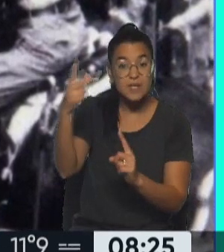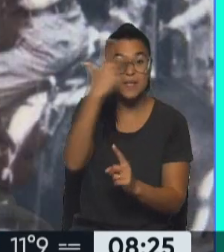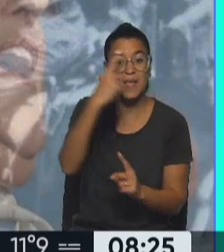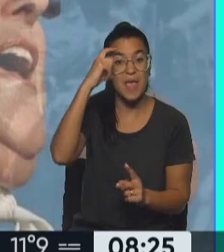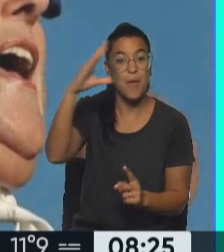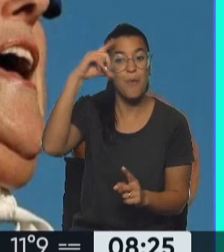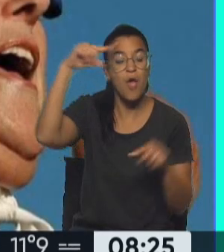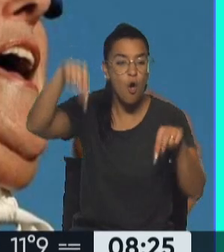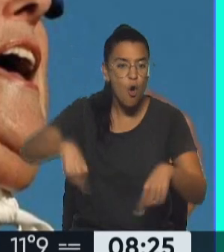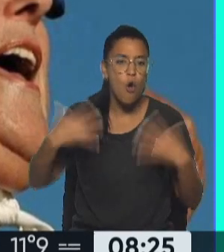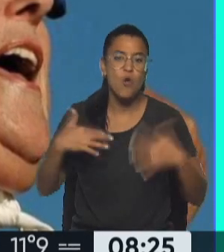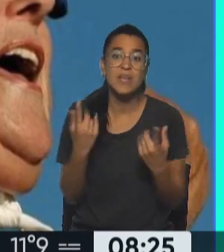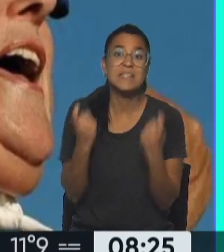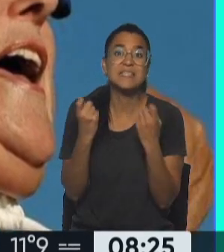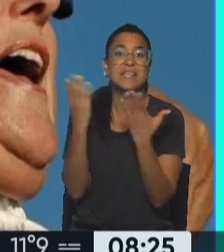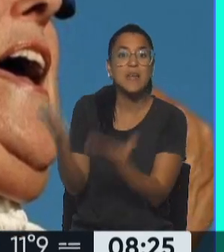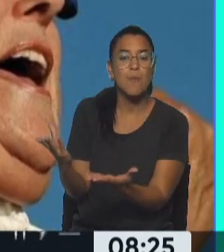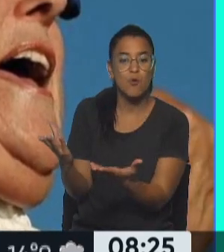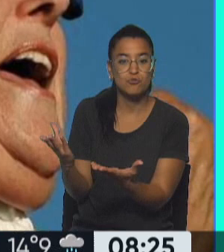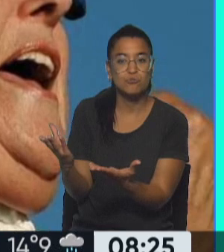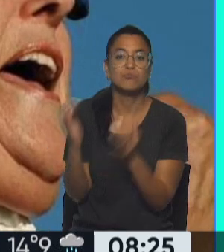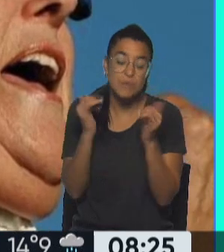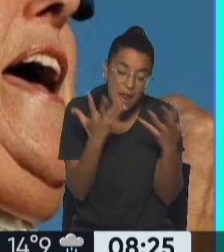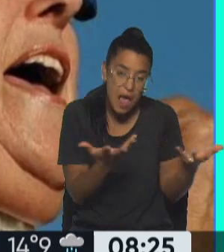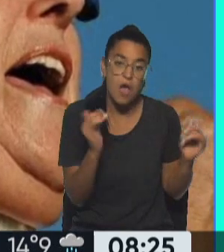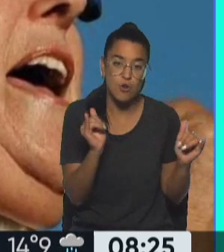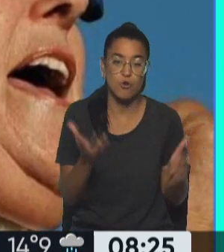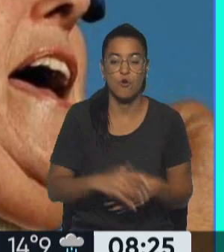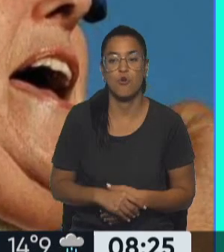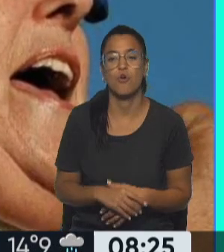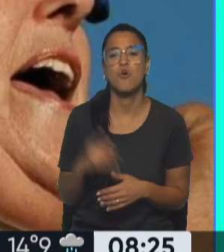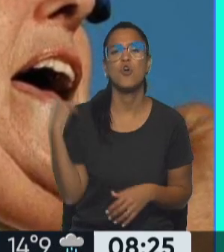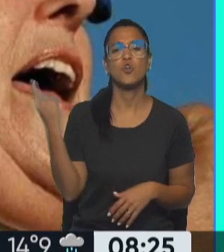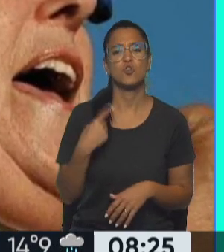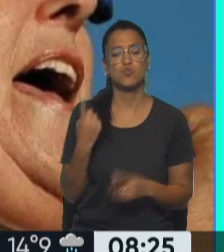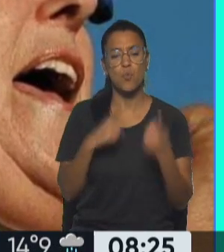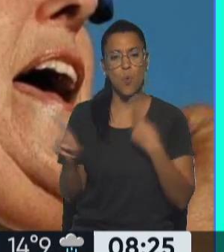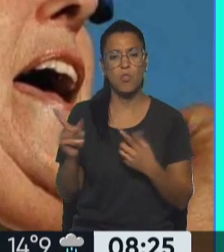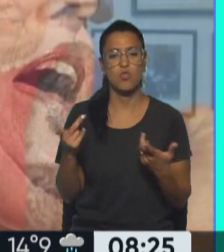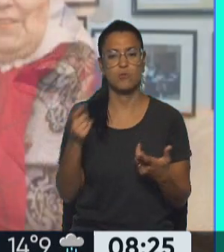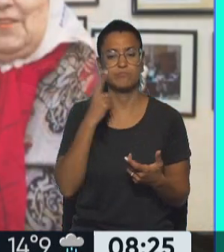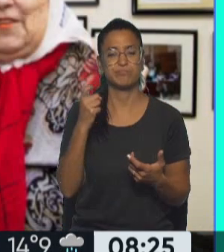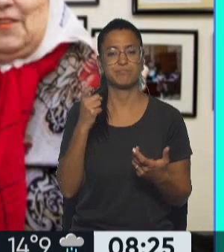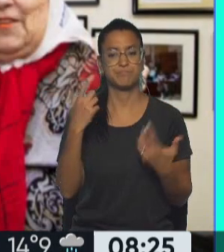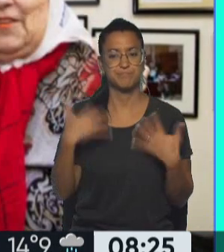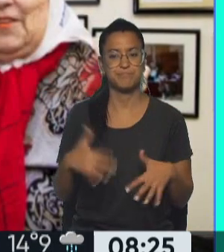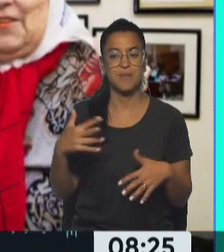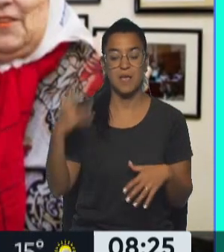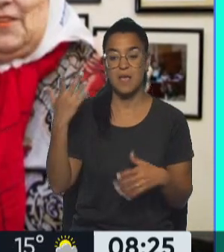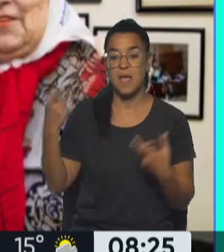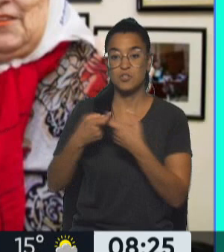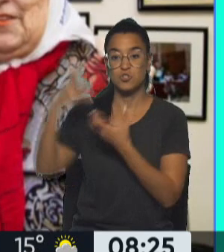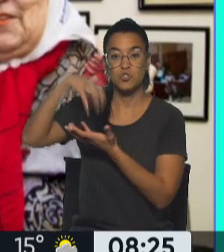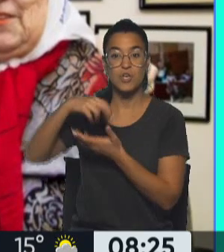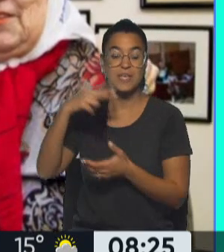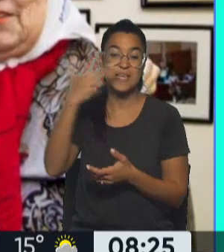es hoy muy necesaria. Pero claro, y nosotros, cuando nos estamos dando cuenta, nosotros desde Hijos que se nos